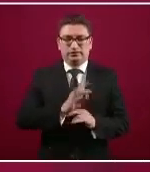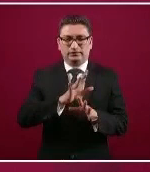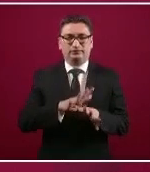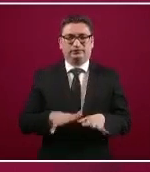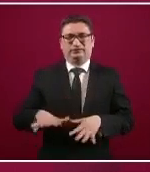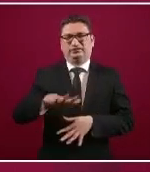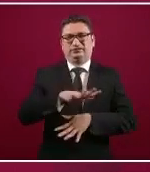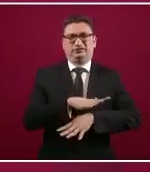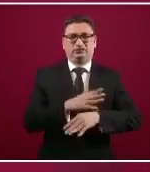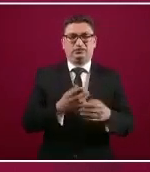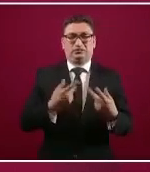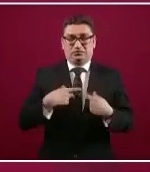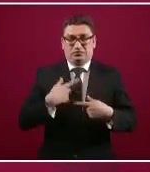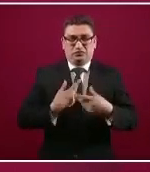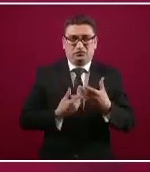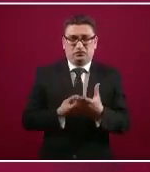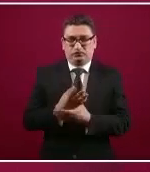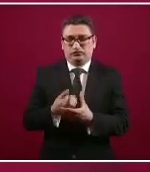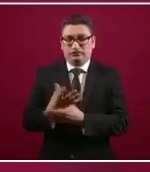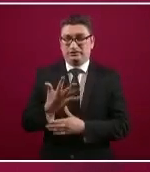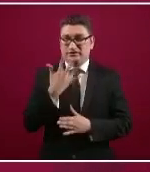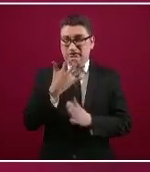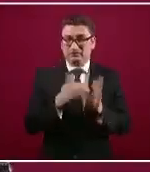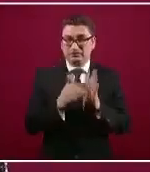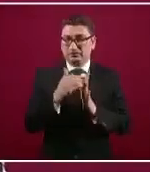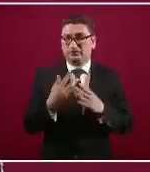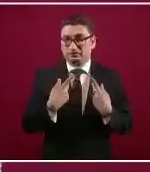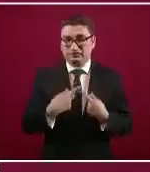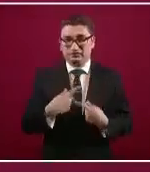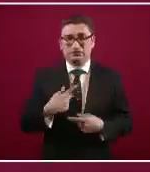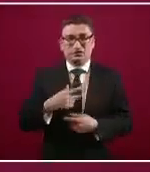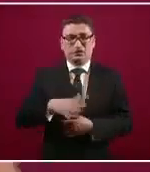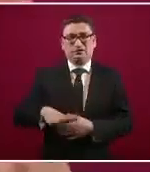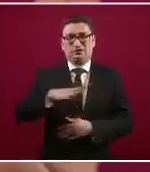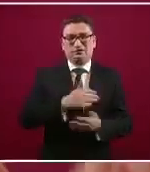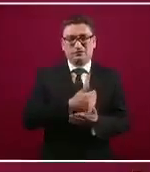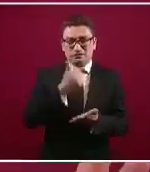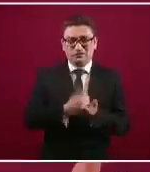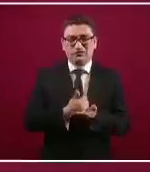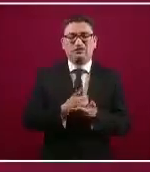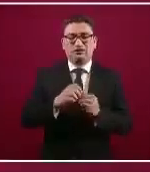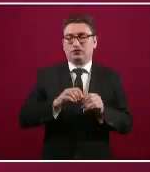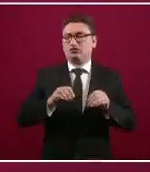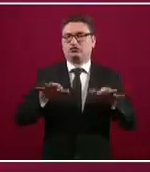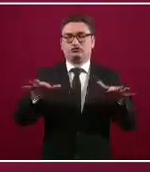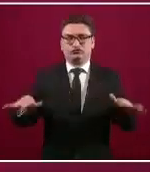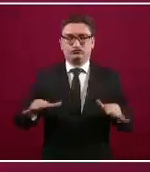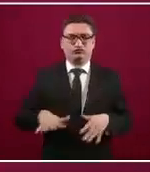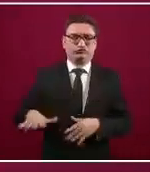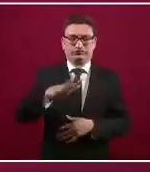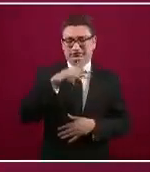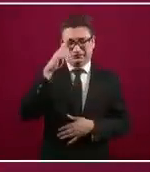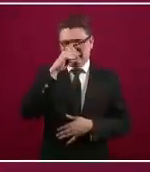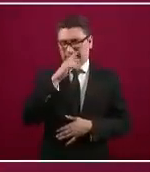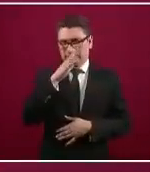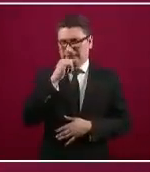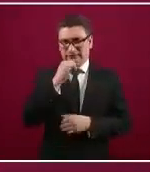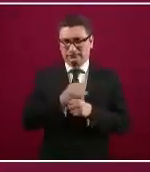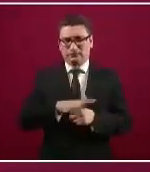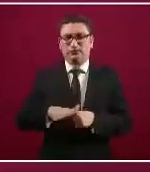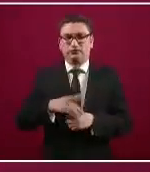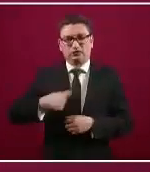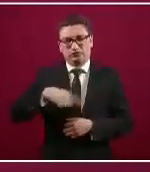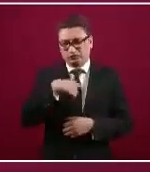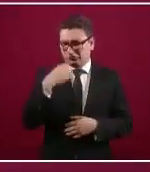este tipo y tratan de sacar 5 millones de gentes de una ciudad del centro donde alrededor están, era prácticamente imposible. Se hicieron